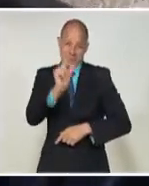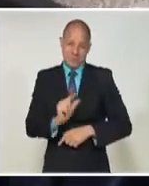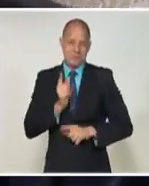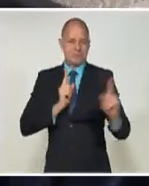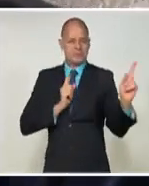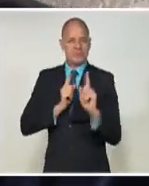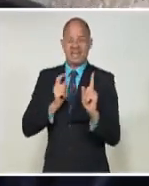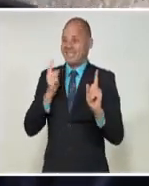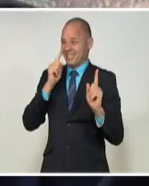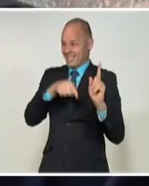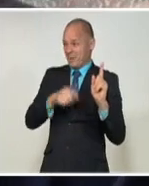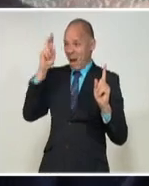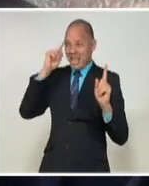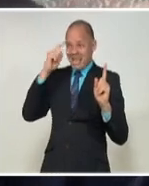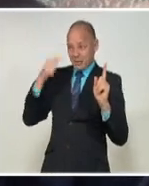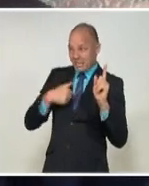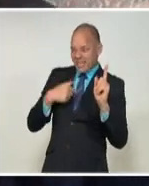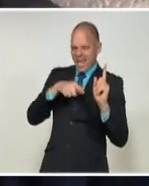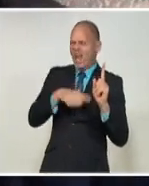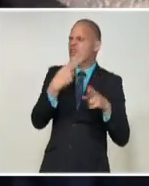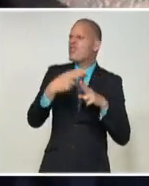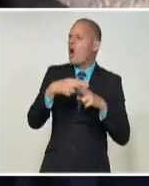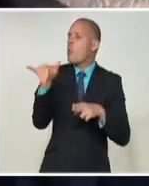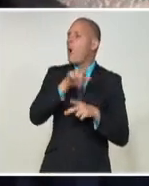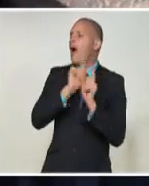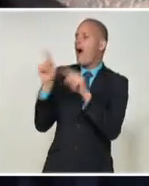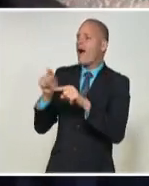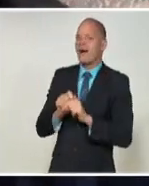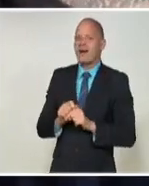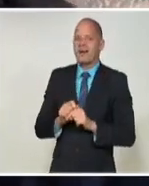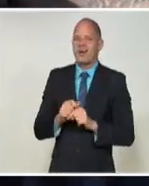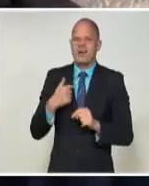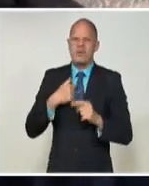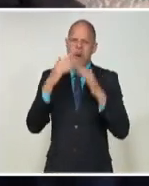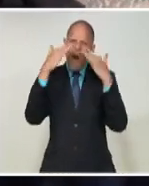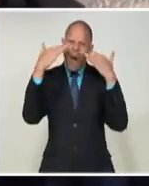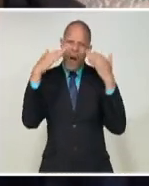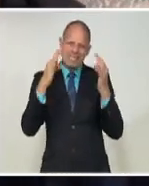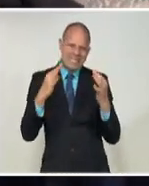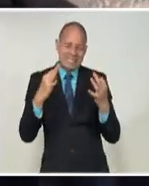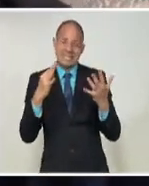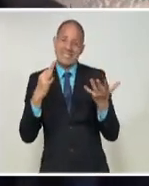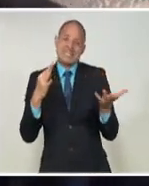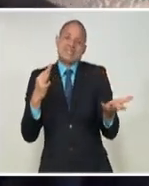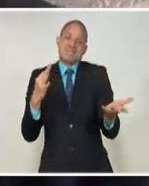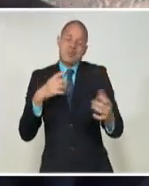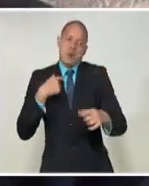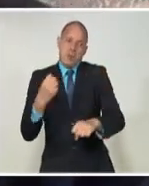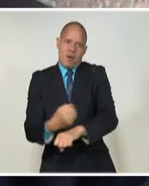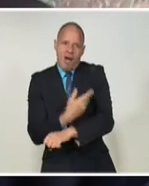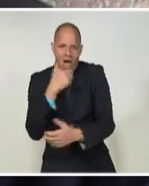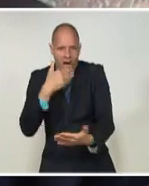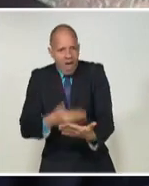eso es extraordinario en todos los sentidos. Y te genera un compromiso